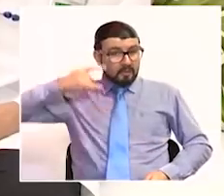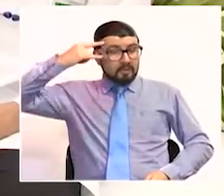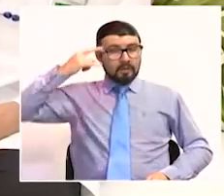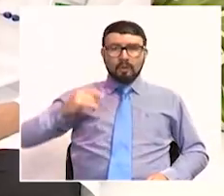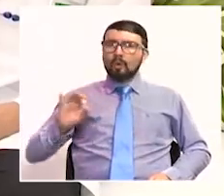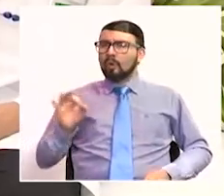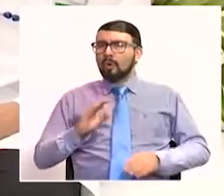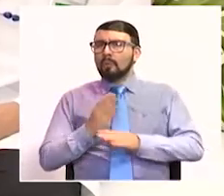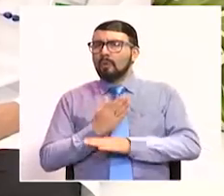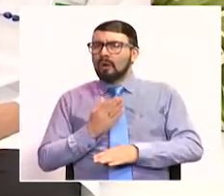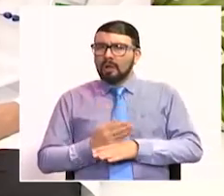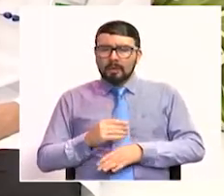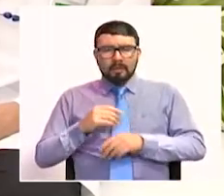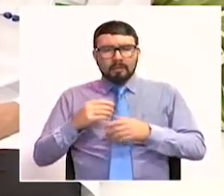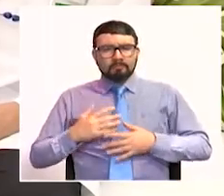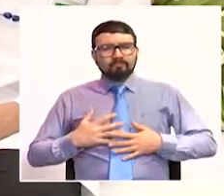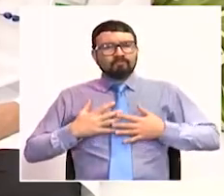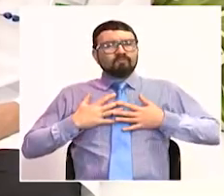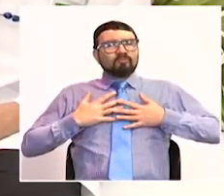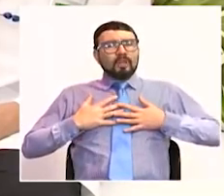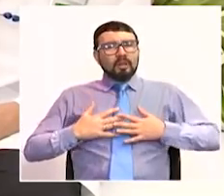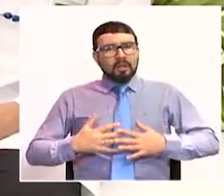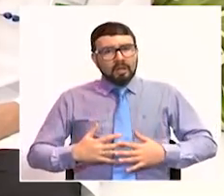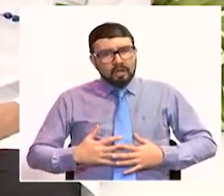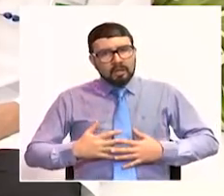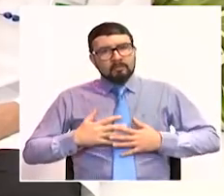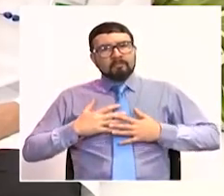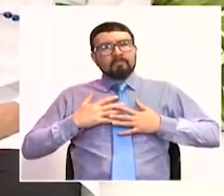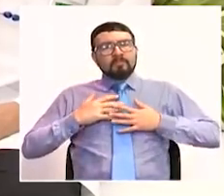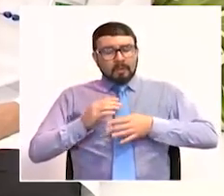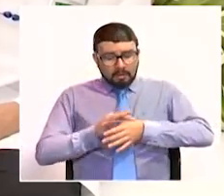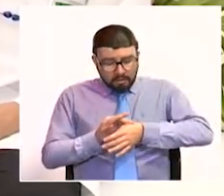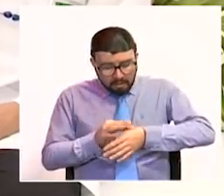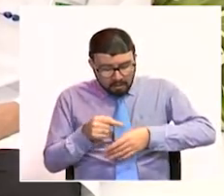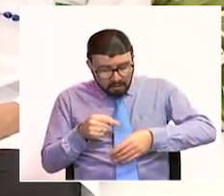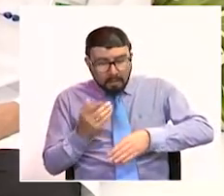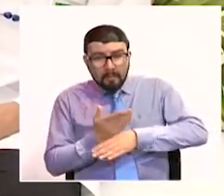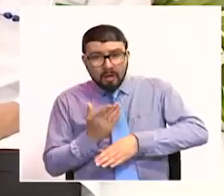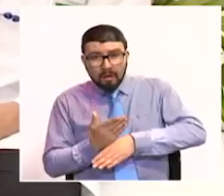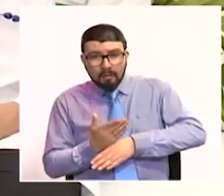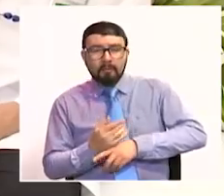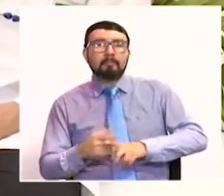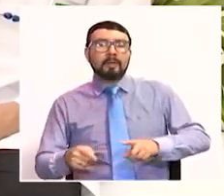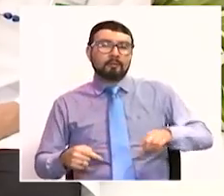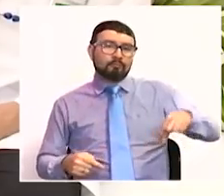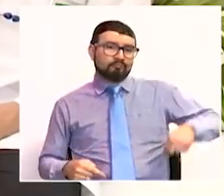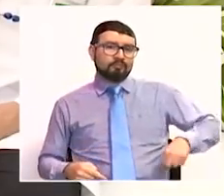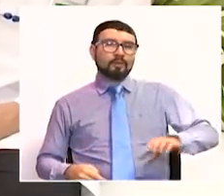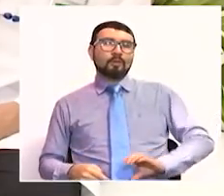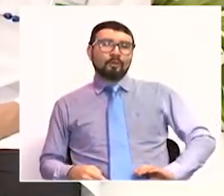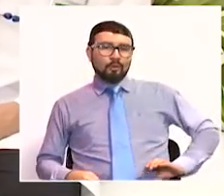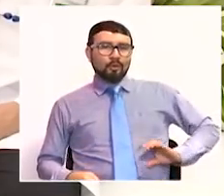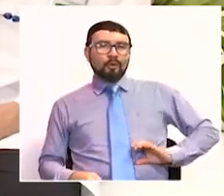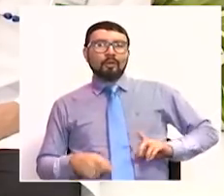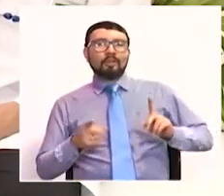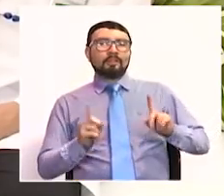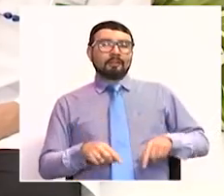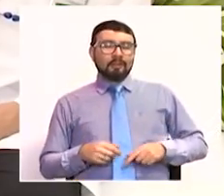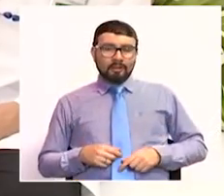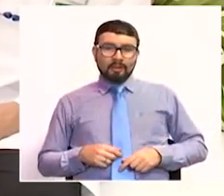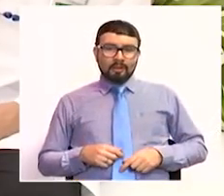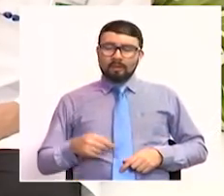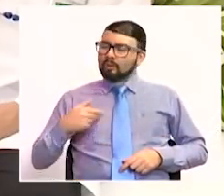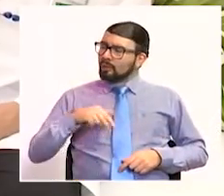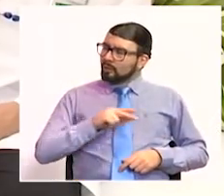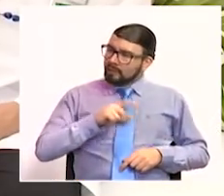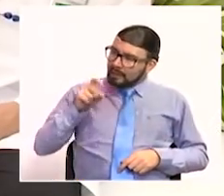y dermatológicos son por el colon? Y tratan el pulmón y la piel. Entonces, nosotros tenemos que empezar a